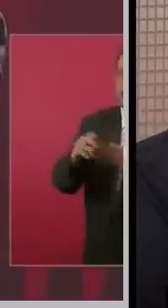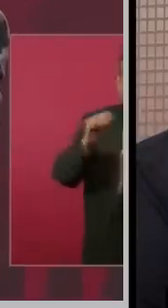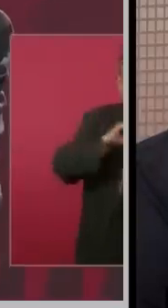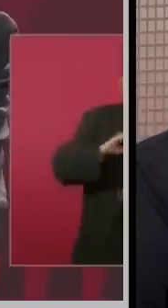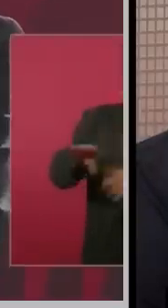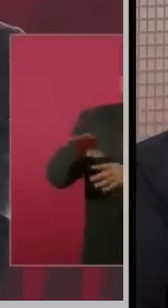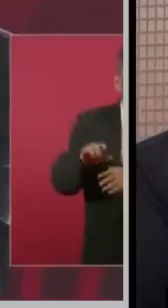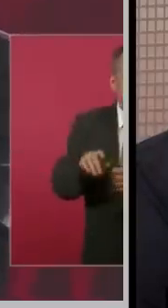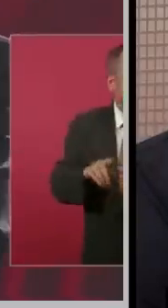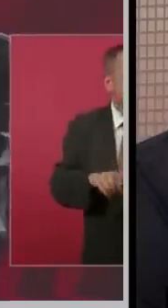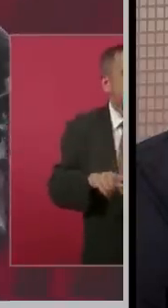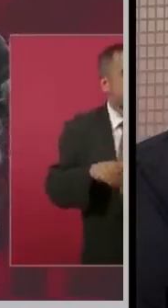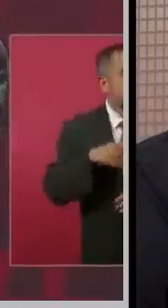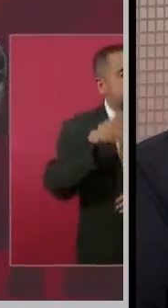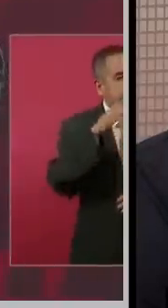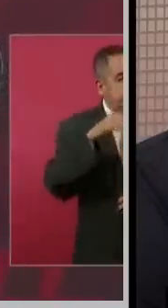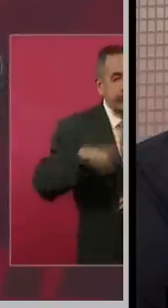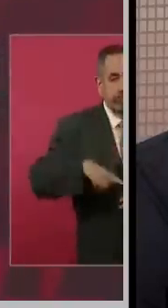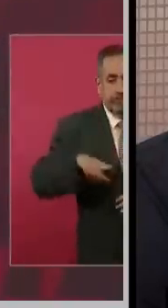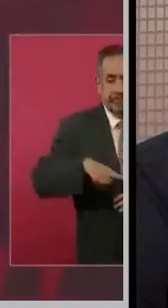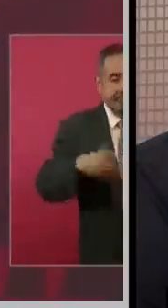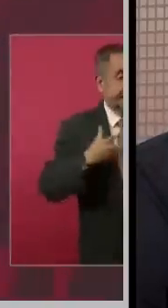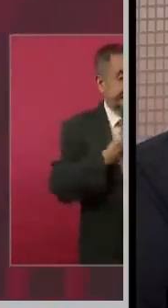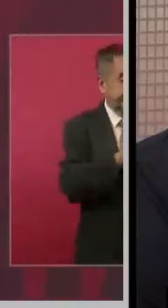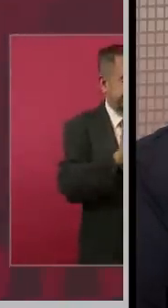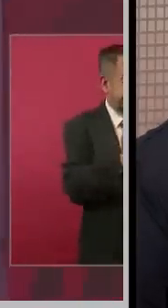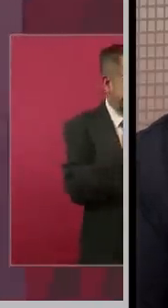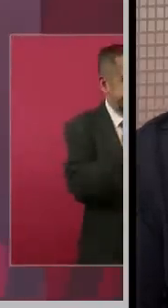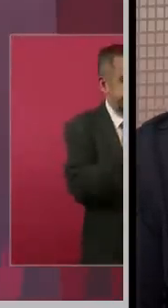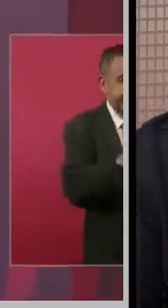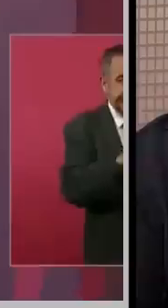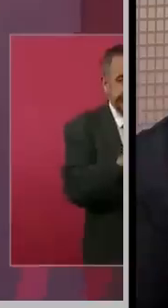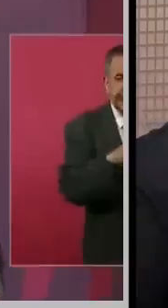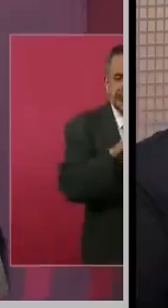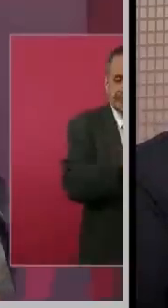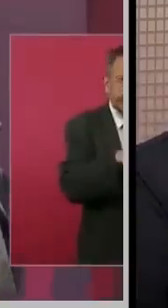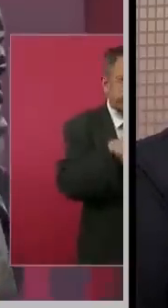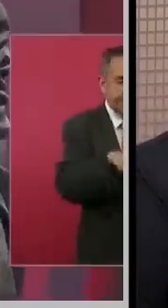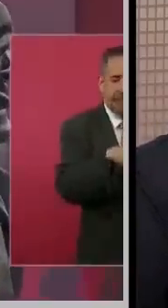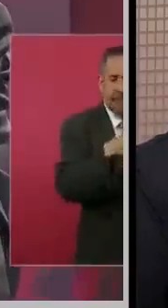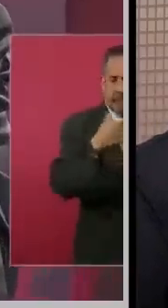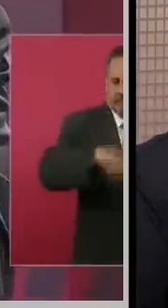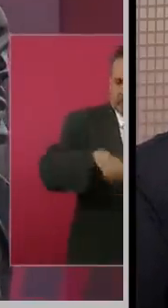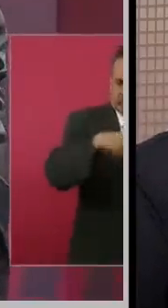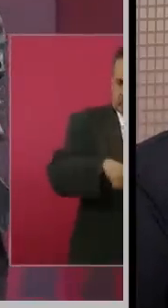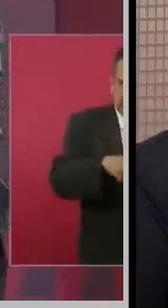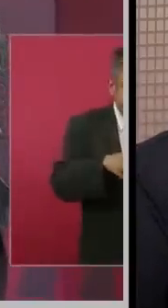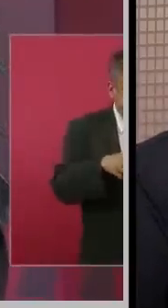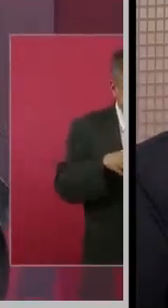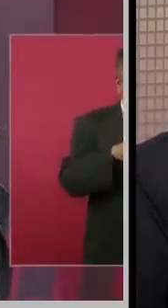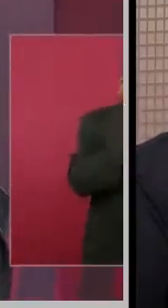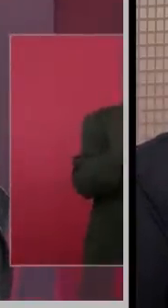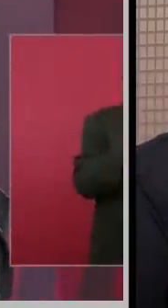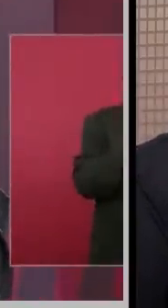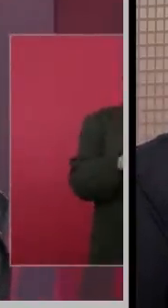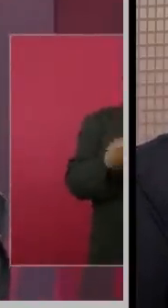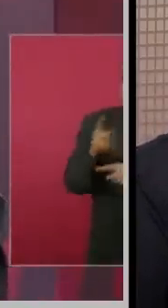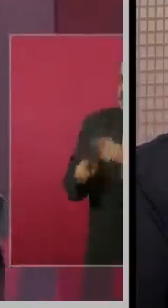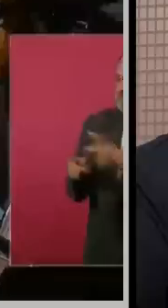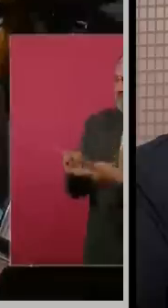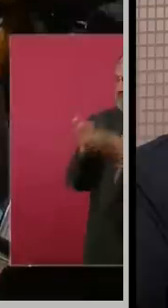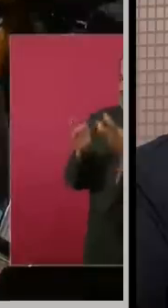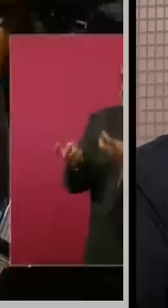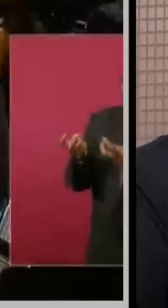los gobernantes y los de la cúpula económica a saquear a